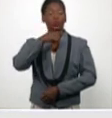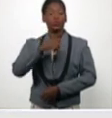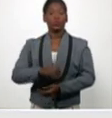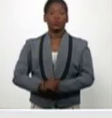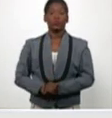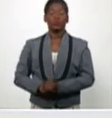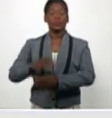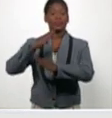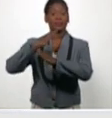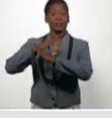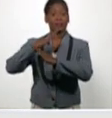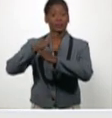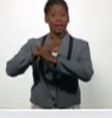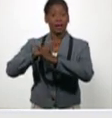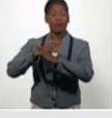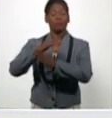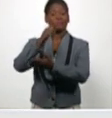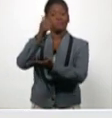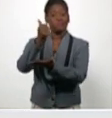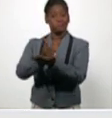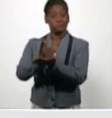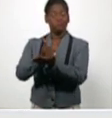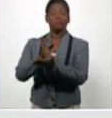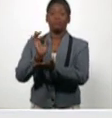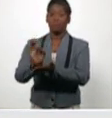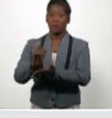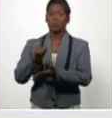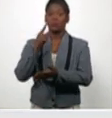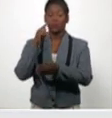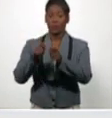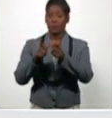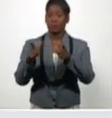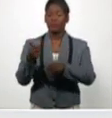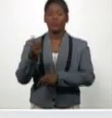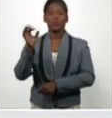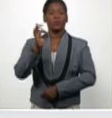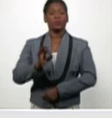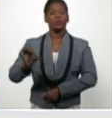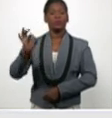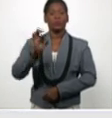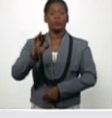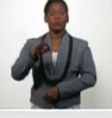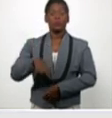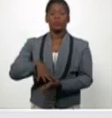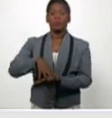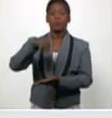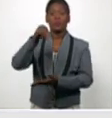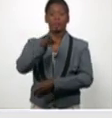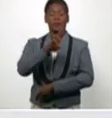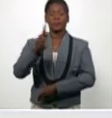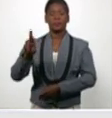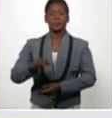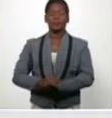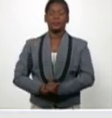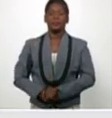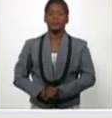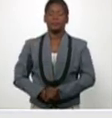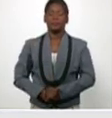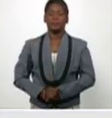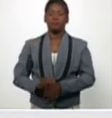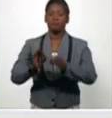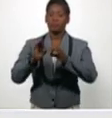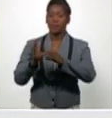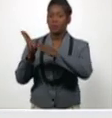Santiago de Cuba en la provincia de igual nombre, 10 de octubre y Plaza de la Revolución. Ahí se